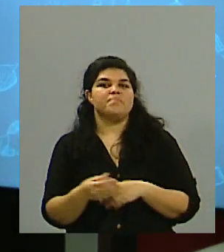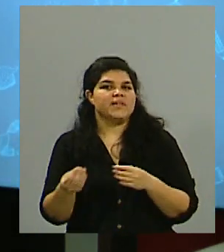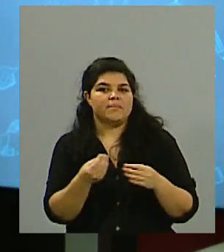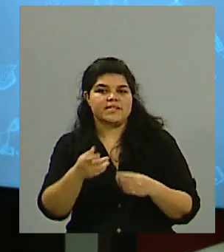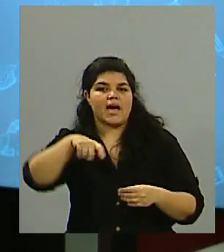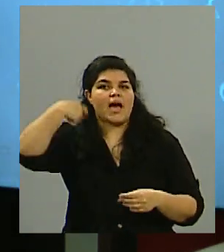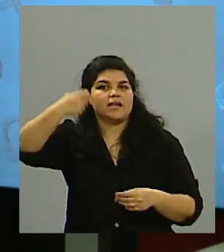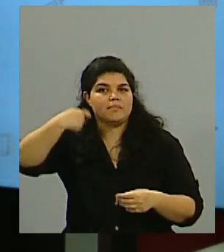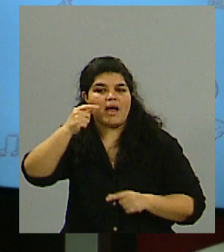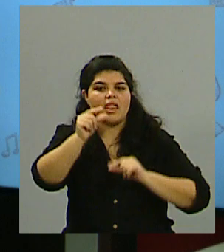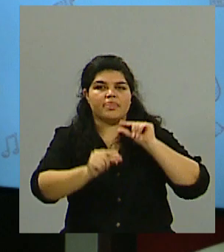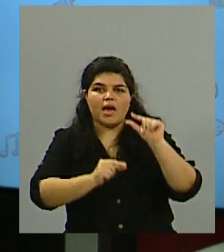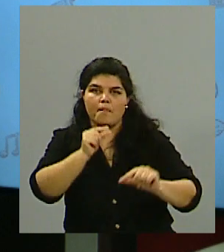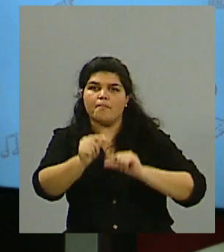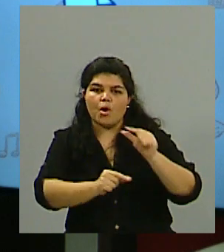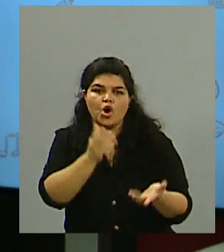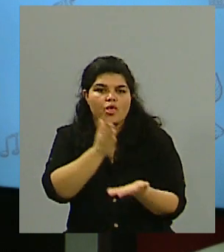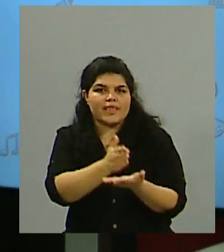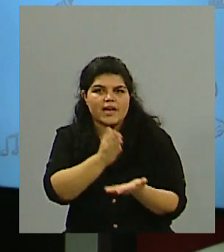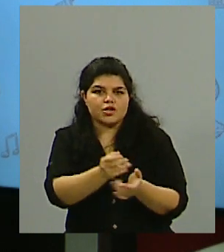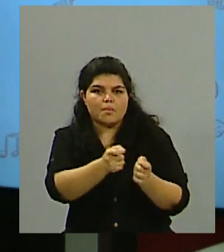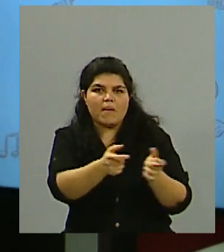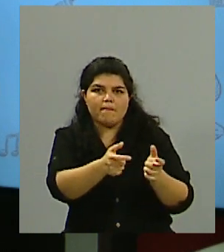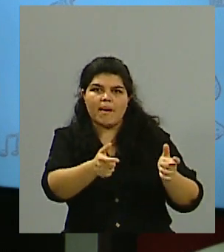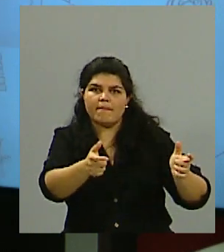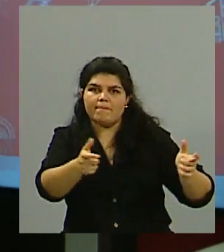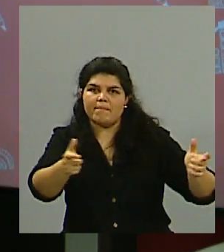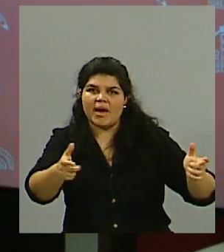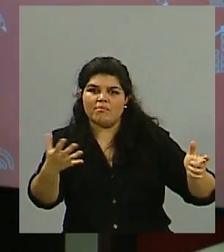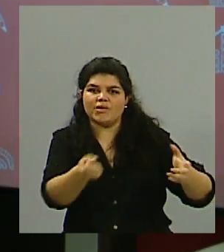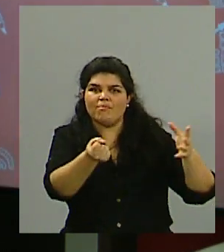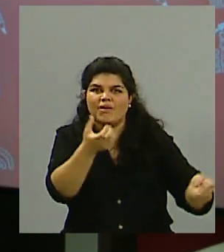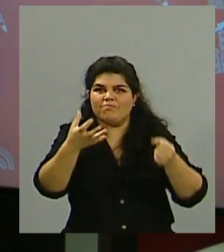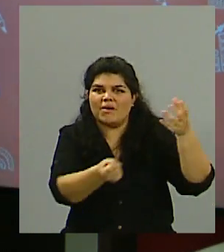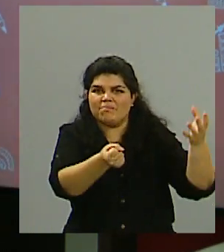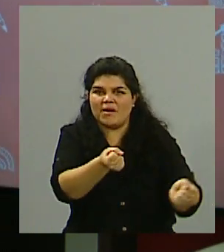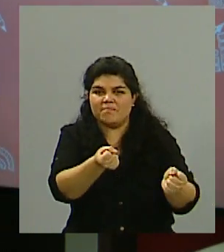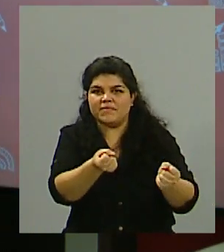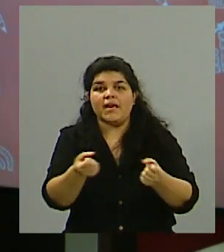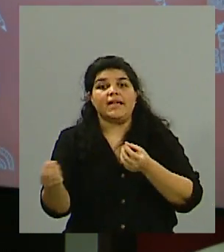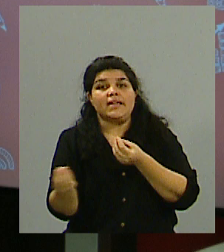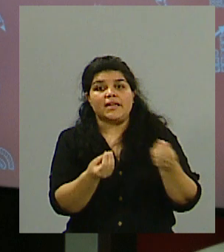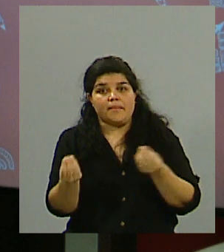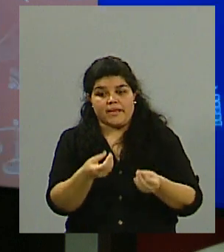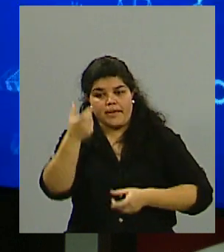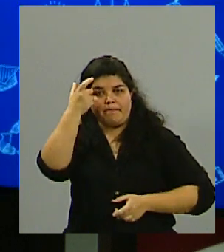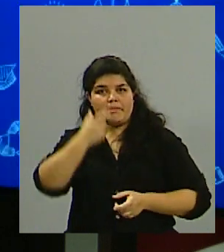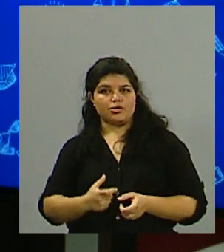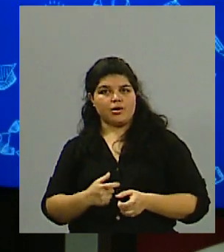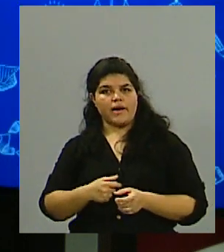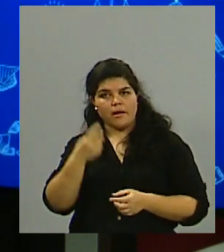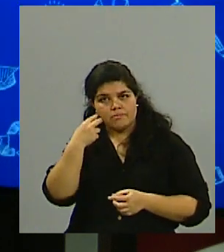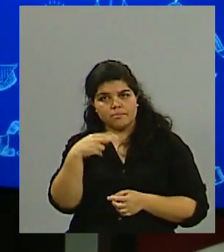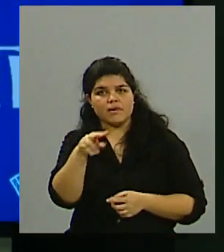de Abogados, que se tenga en cuenta esta charla. ¿Cuándo va a ser y cómo podemos hacer las personas que están escuchando, que están viendo, para sumarse?